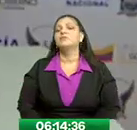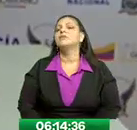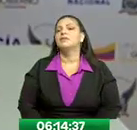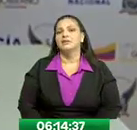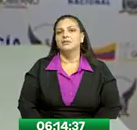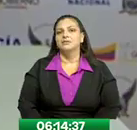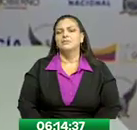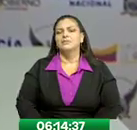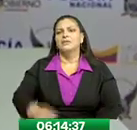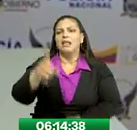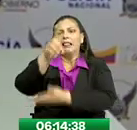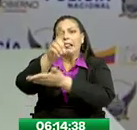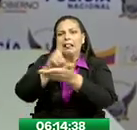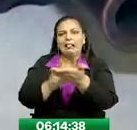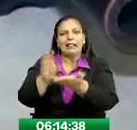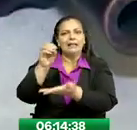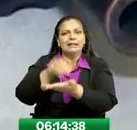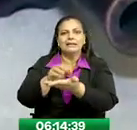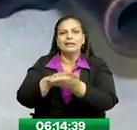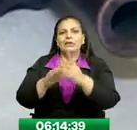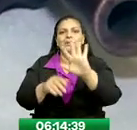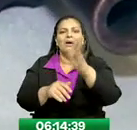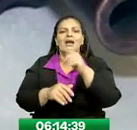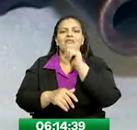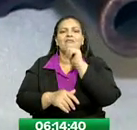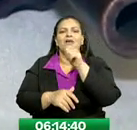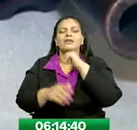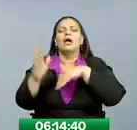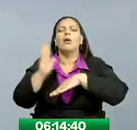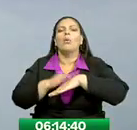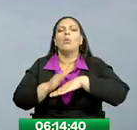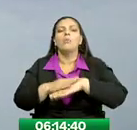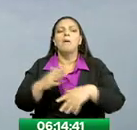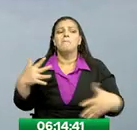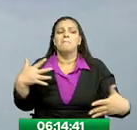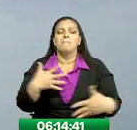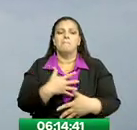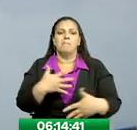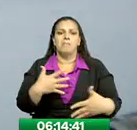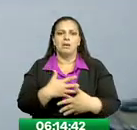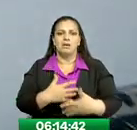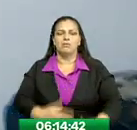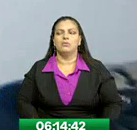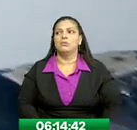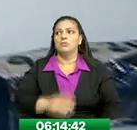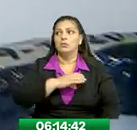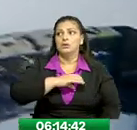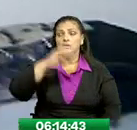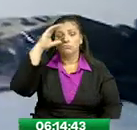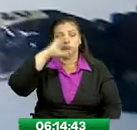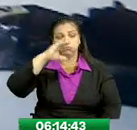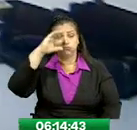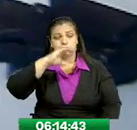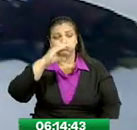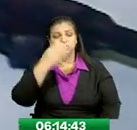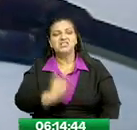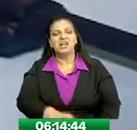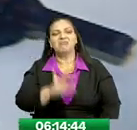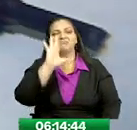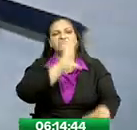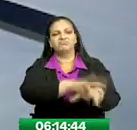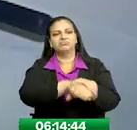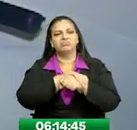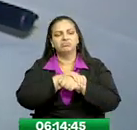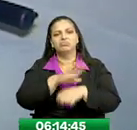La policía además anunció que dentro de la operación Horizonte se decomisaron en las últimas horas 3 armas de fuego. Informó Roselena